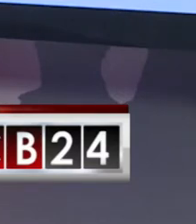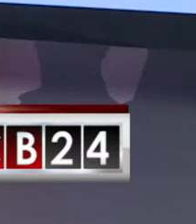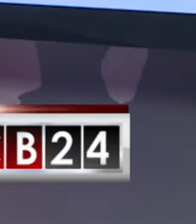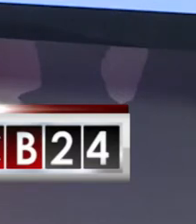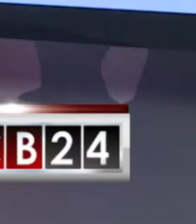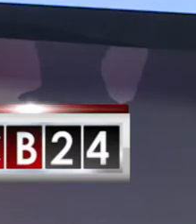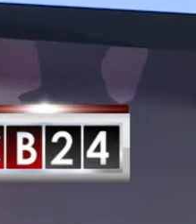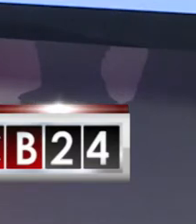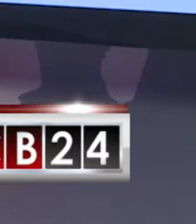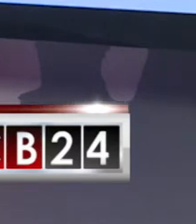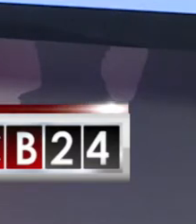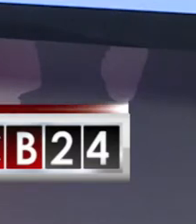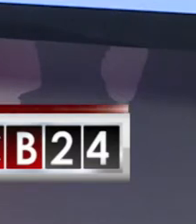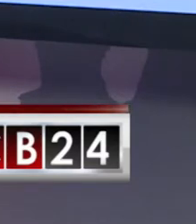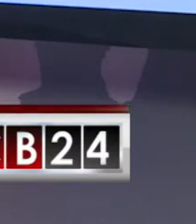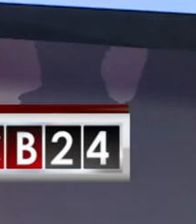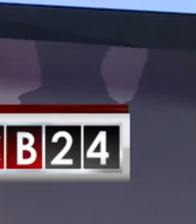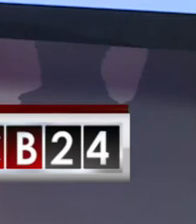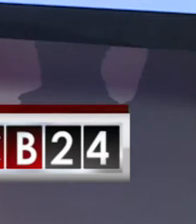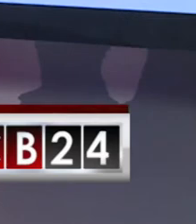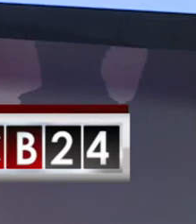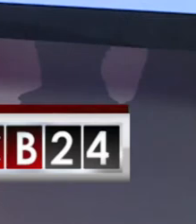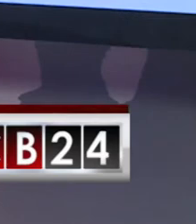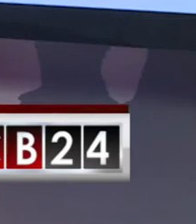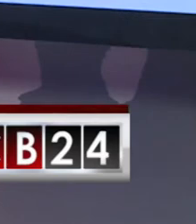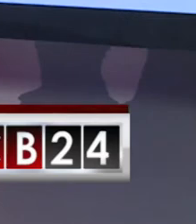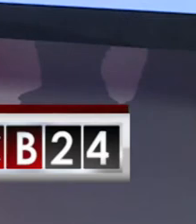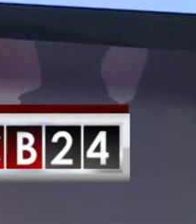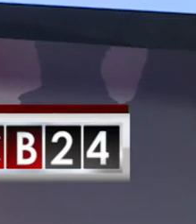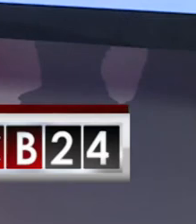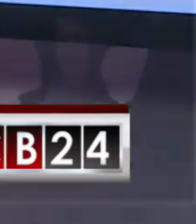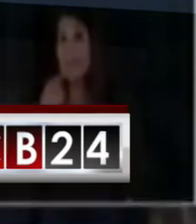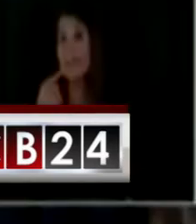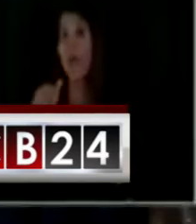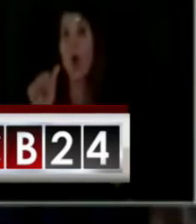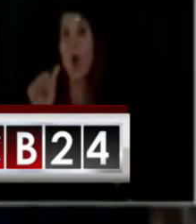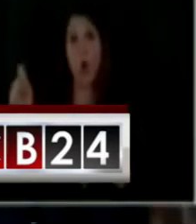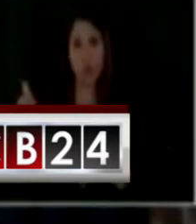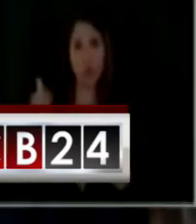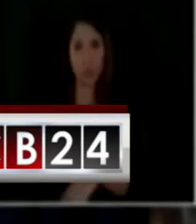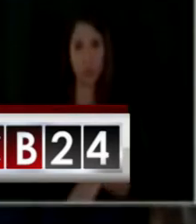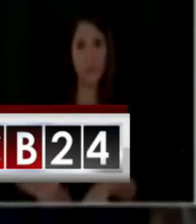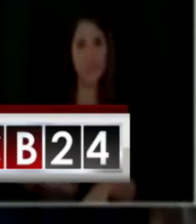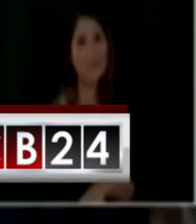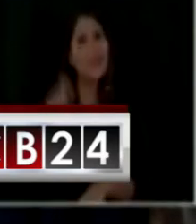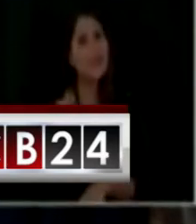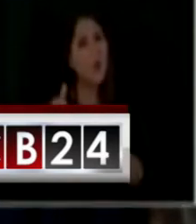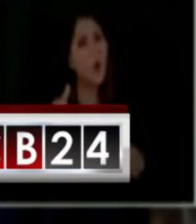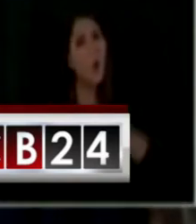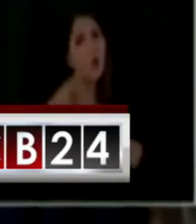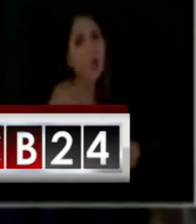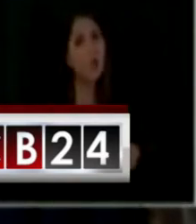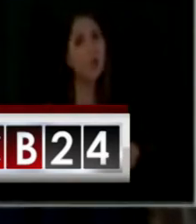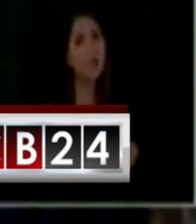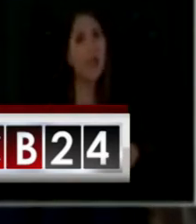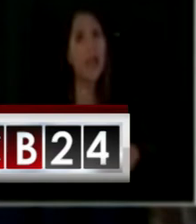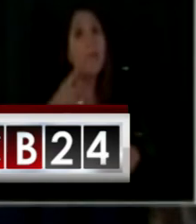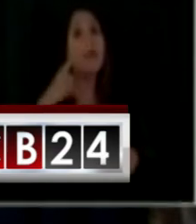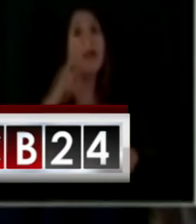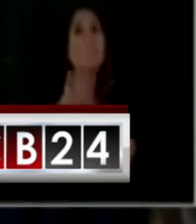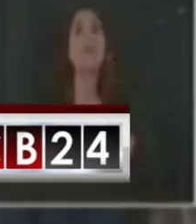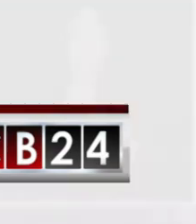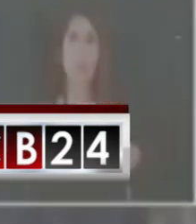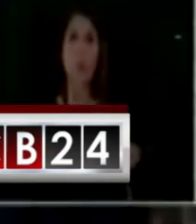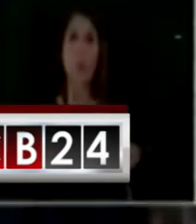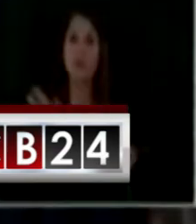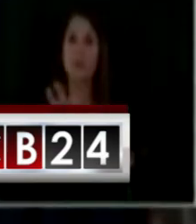de tráfico de influencias conocido como el cementazo. Que urge un acuerdo nacional que garantice la estabilidad fiscal del